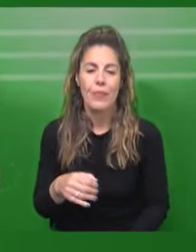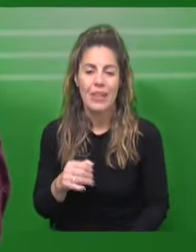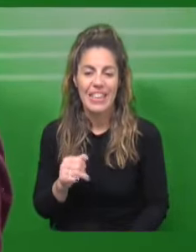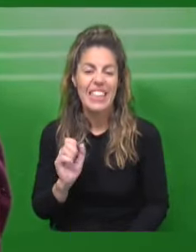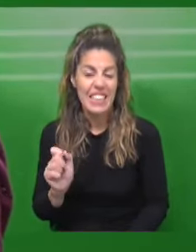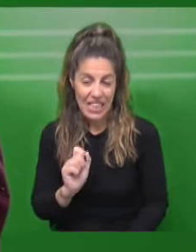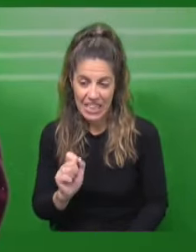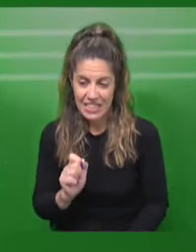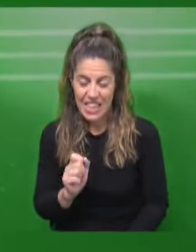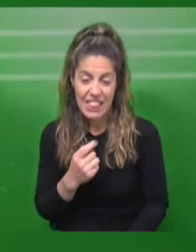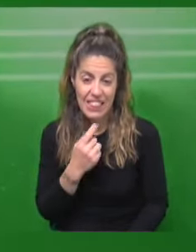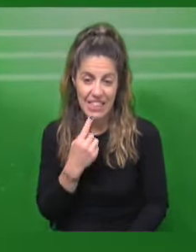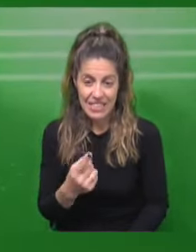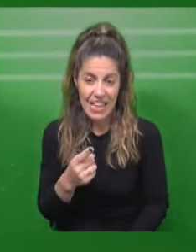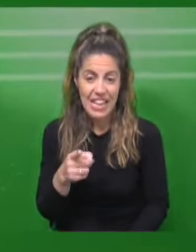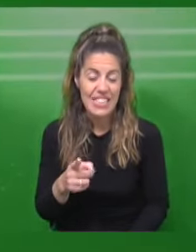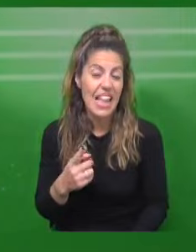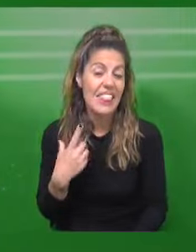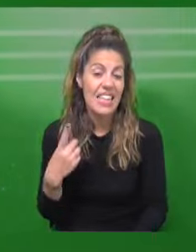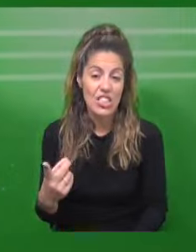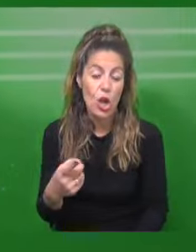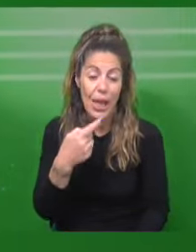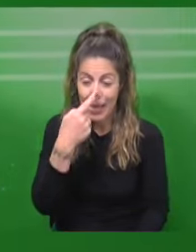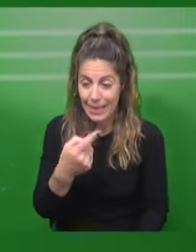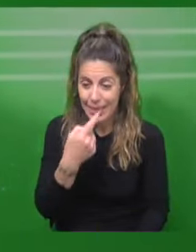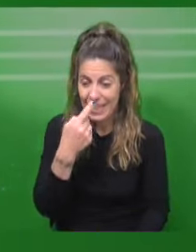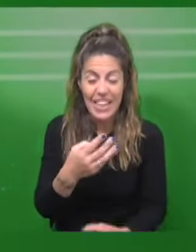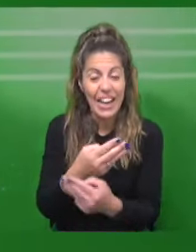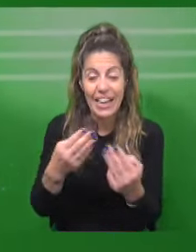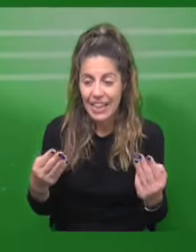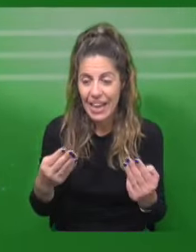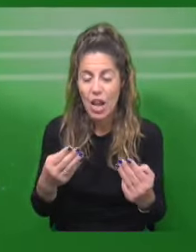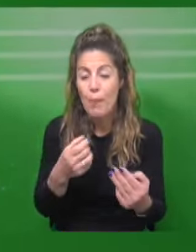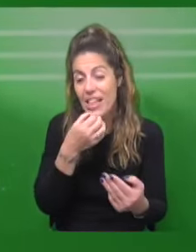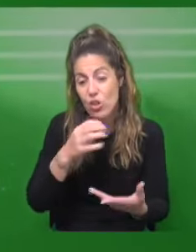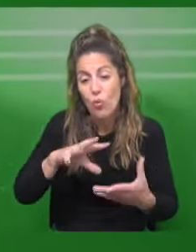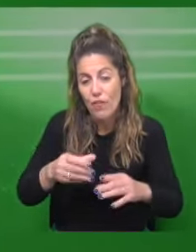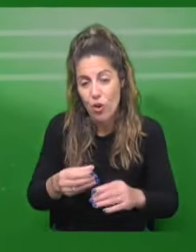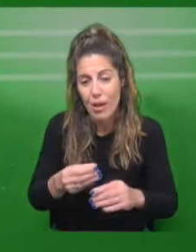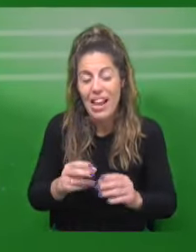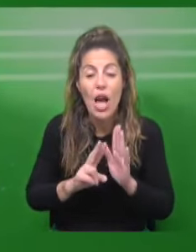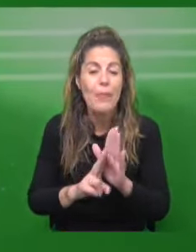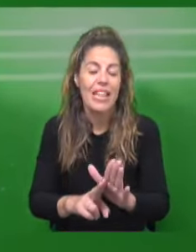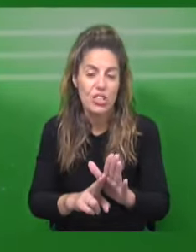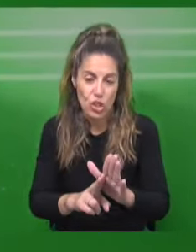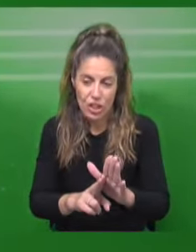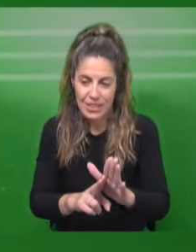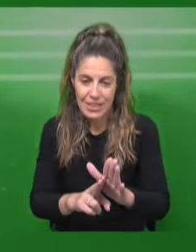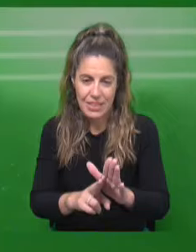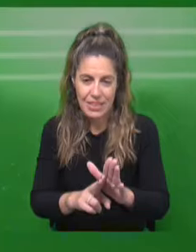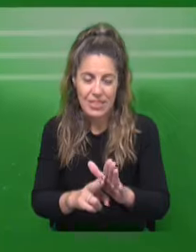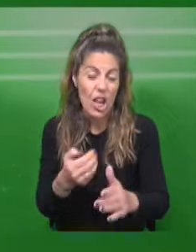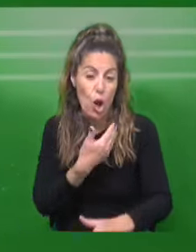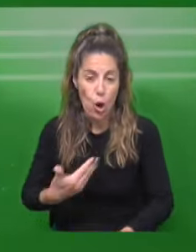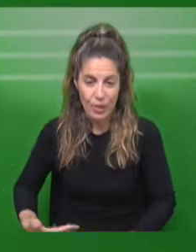quienes manifestaban En esa dirección el interés general para decirlo de alguna manera eran las representaciones de los